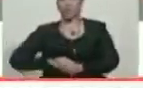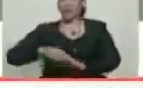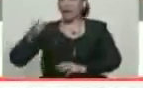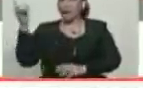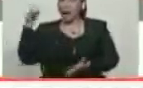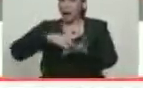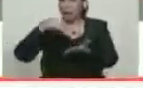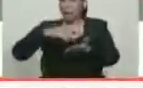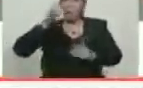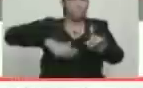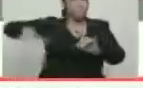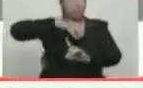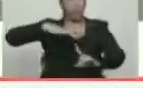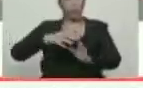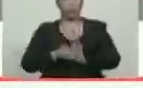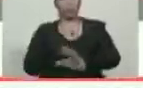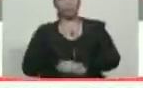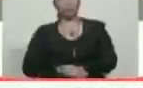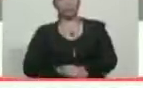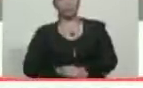entero?